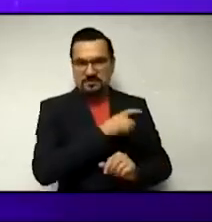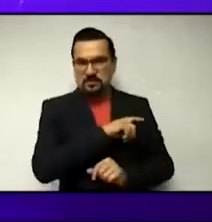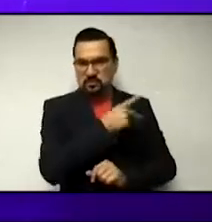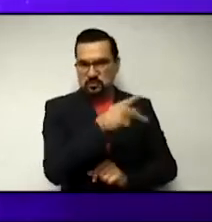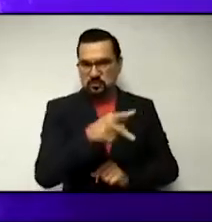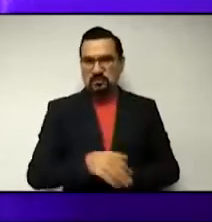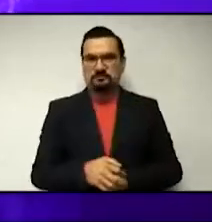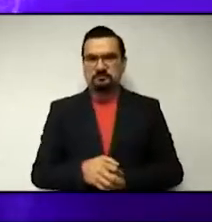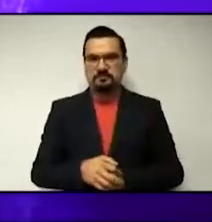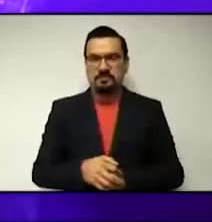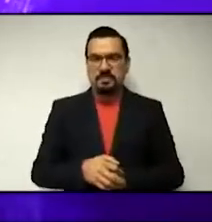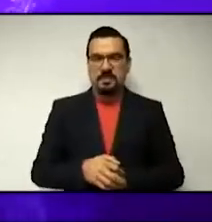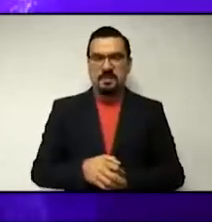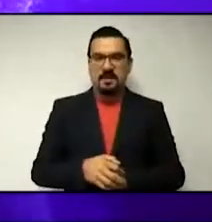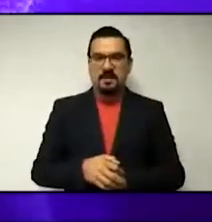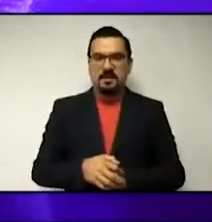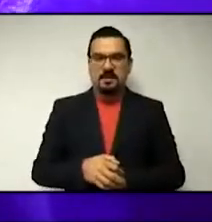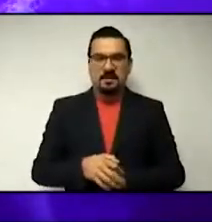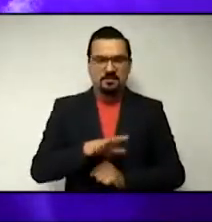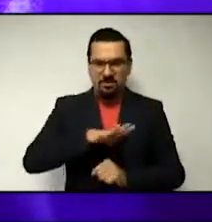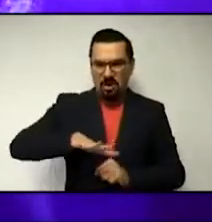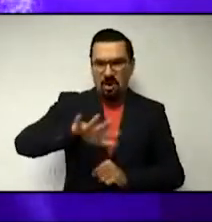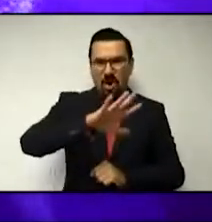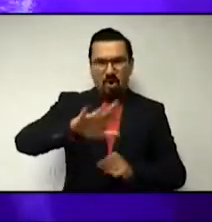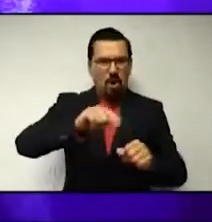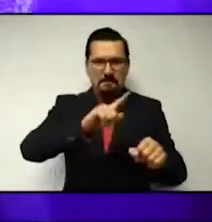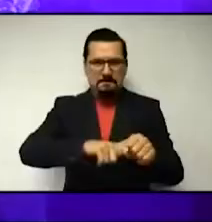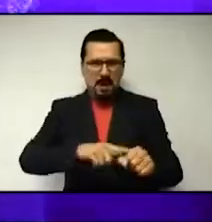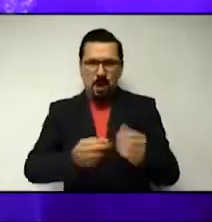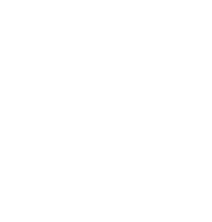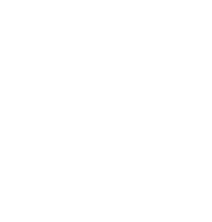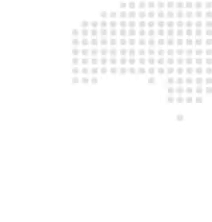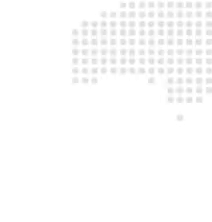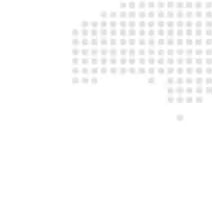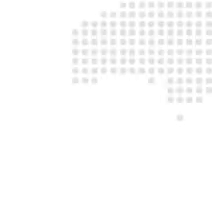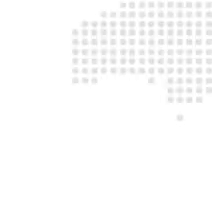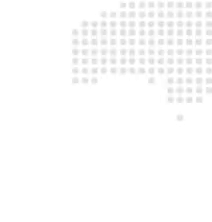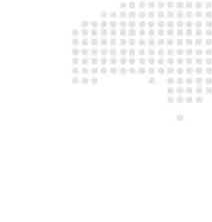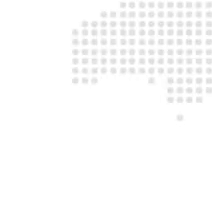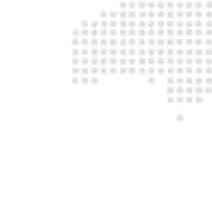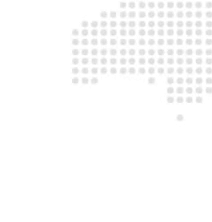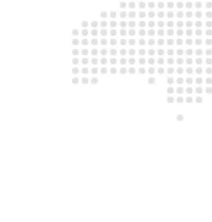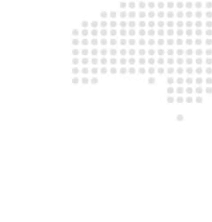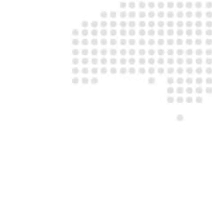estas suman 139, 64 mujeres y 75 hombres.